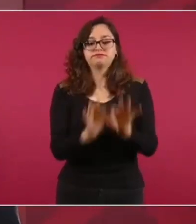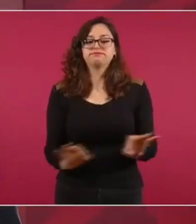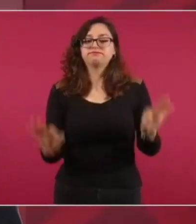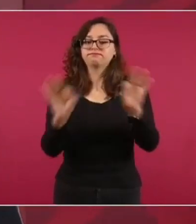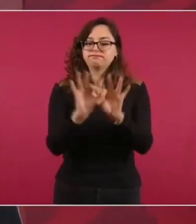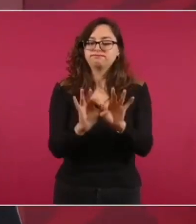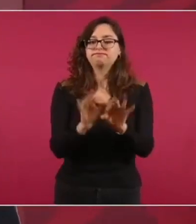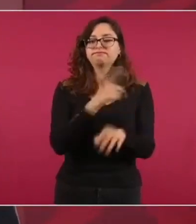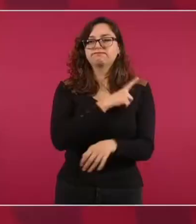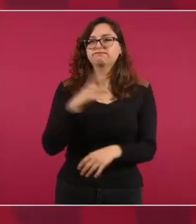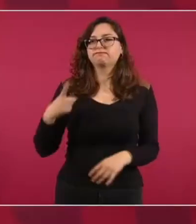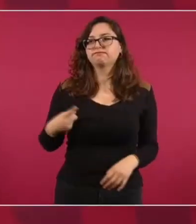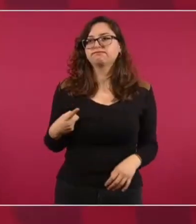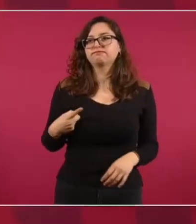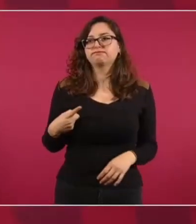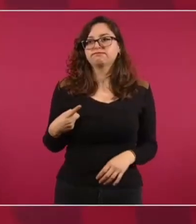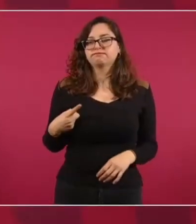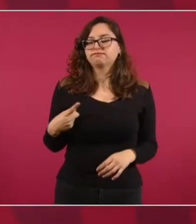regresarle